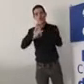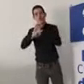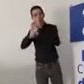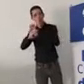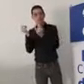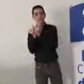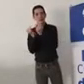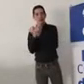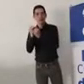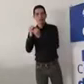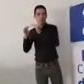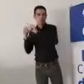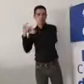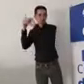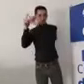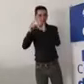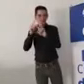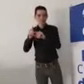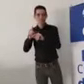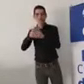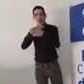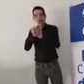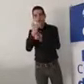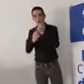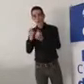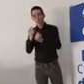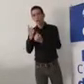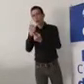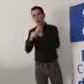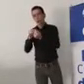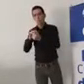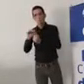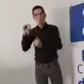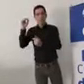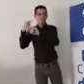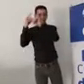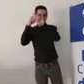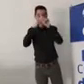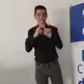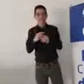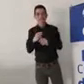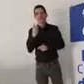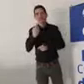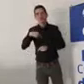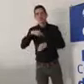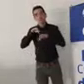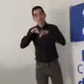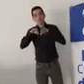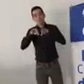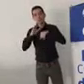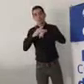trabajo territorial con los jóvenes de manera diferenciada, porque la inclusión precisamente implica reconocer